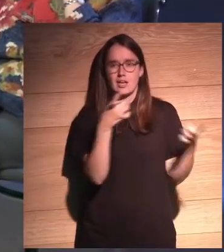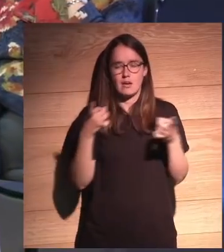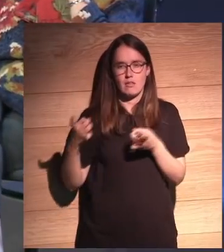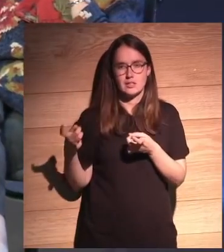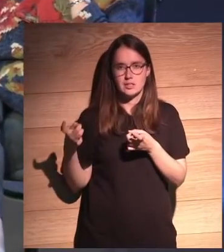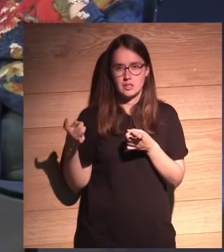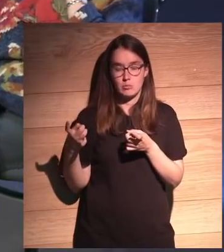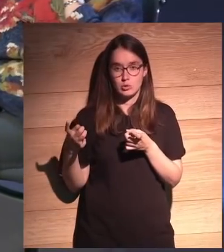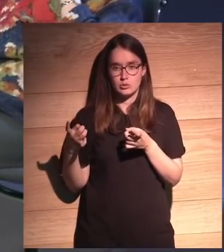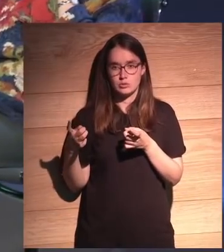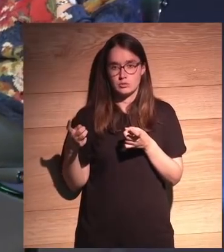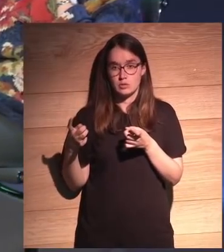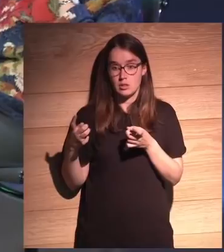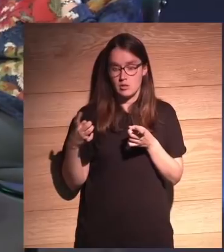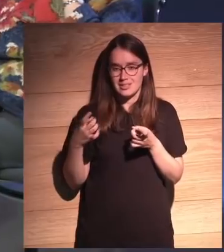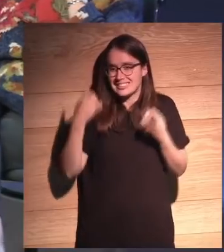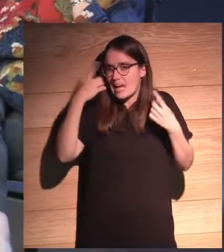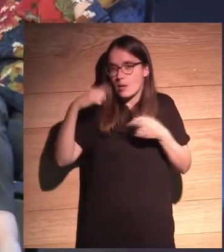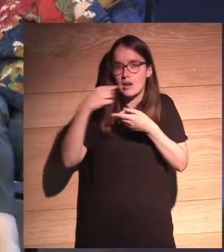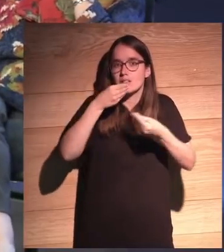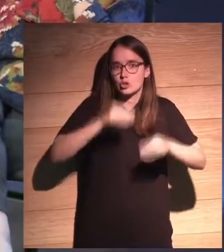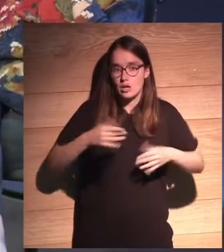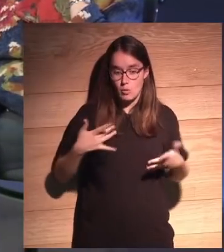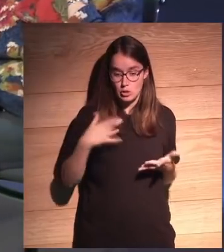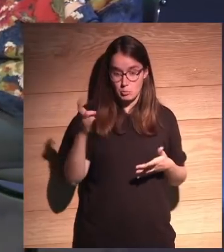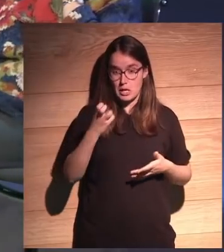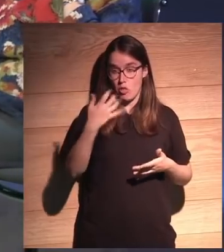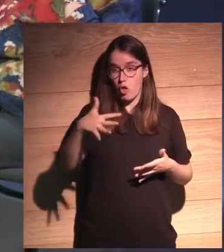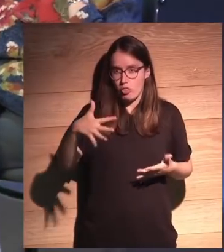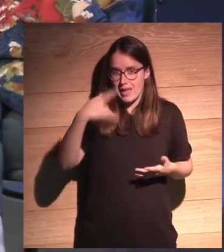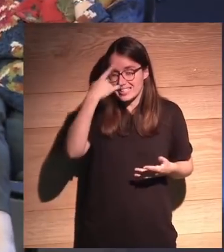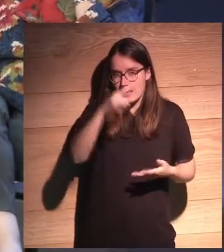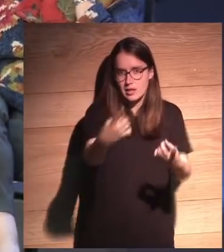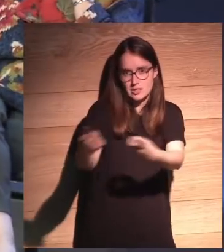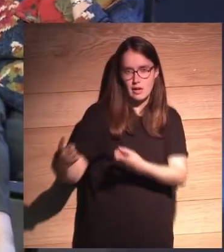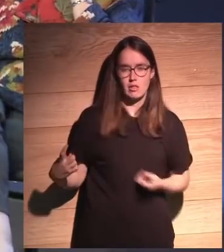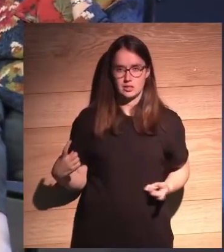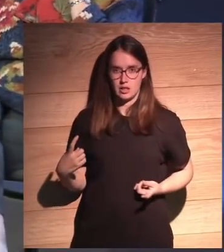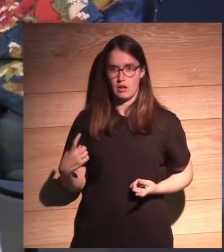Necesitamos dotarnos de un árbol genealógico, no procedemos de la nada, ¿no?